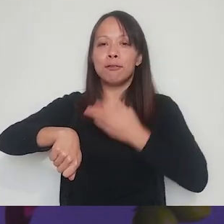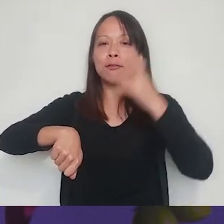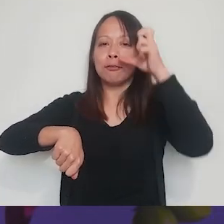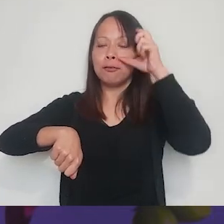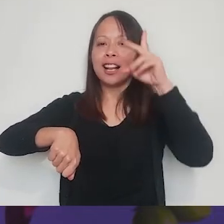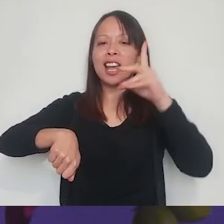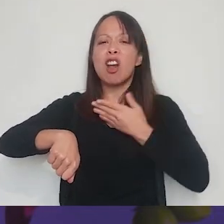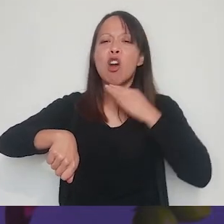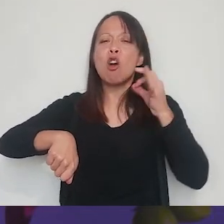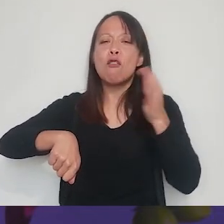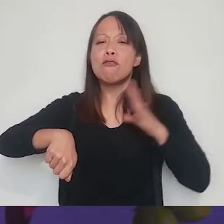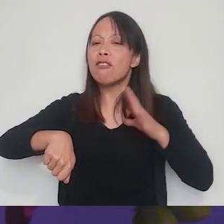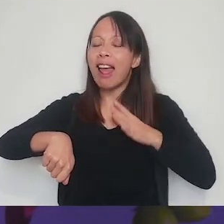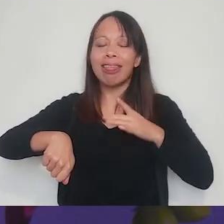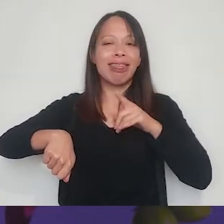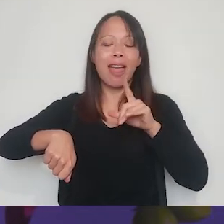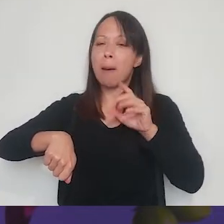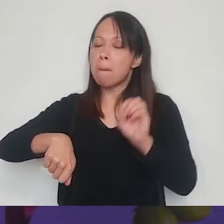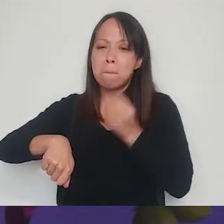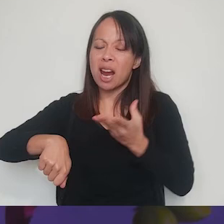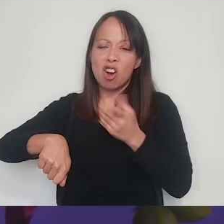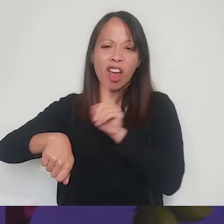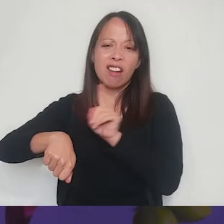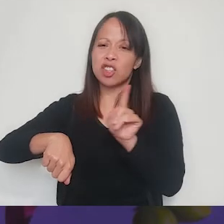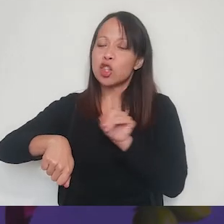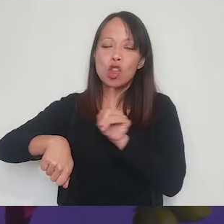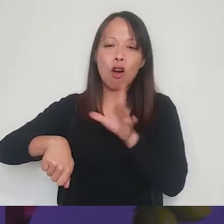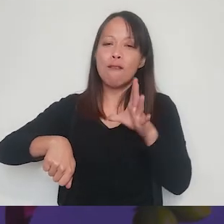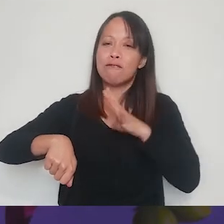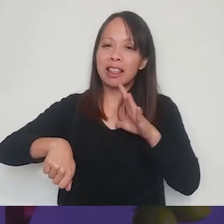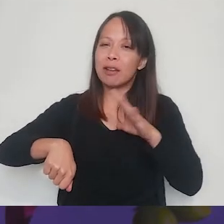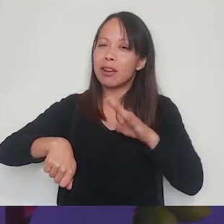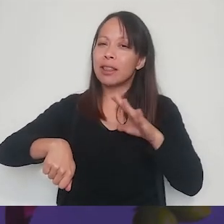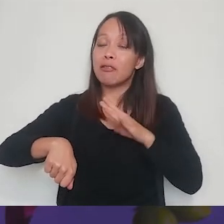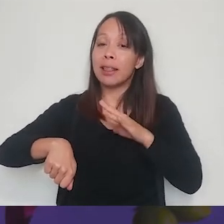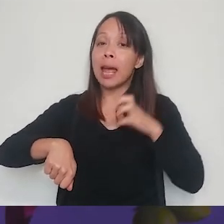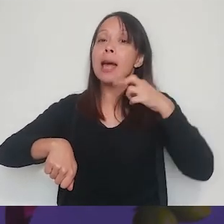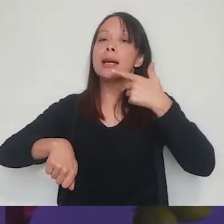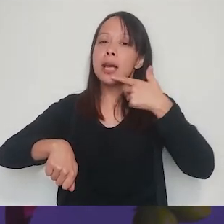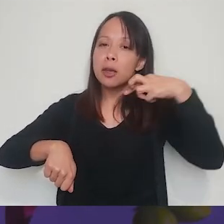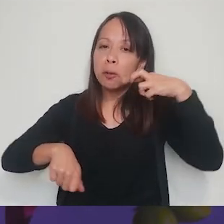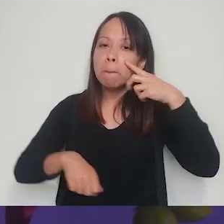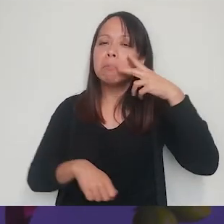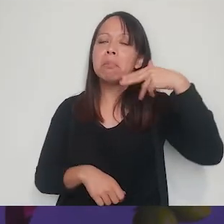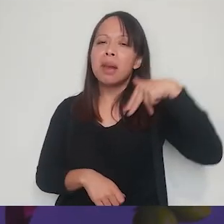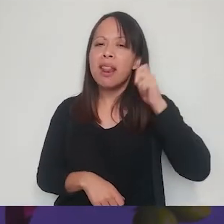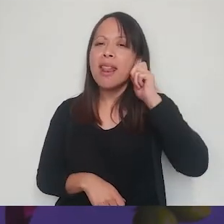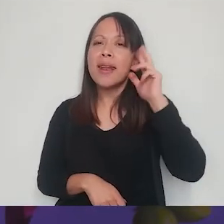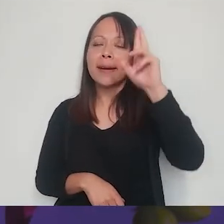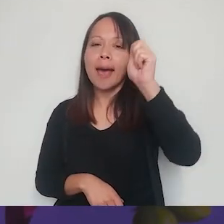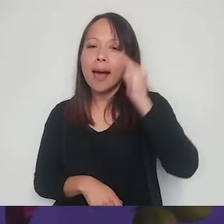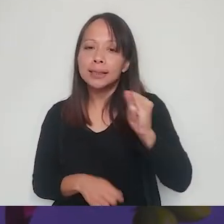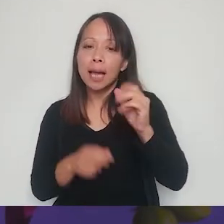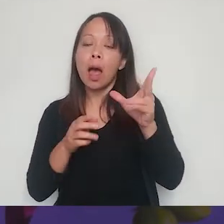ratón normal, es muy alta en el enfermo no tratado, no mejora mucho con valproico, mejora con Spinraza y mejora mucho